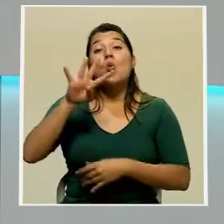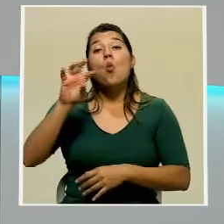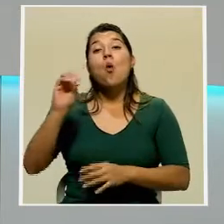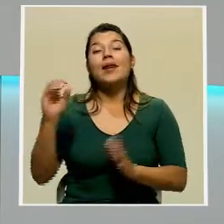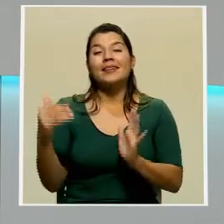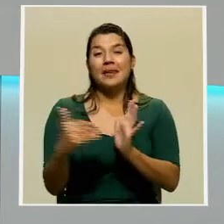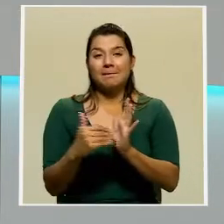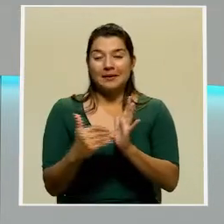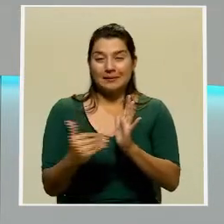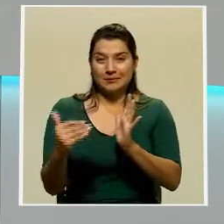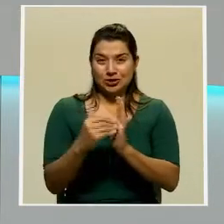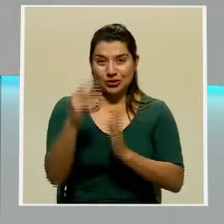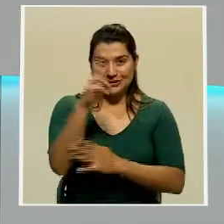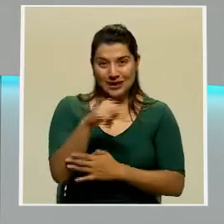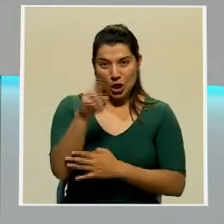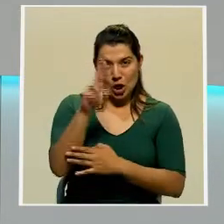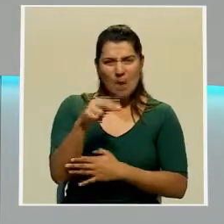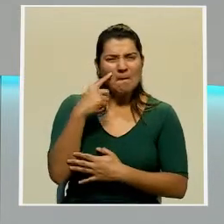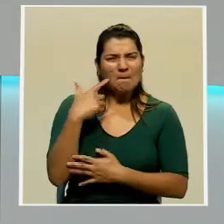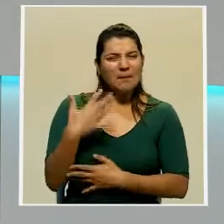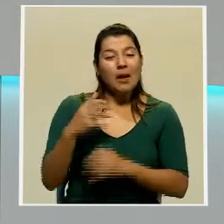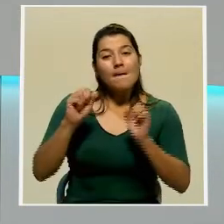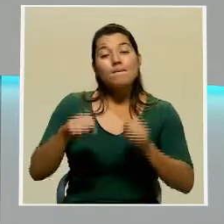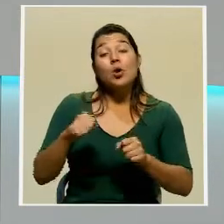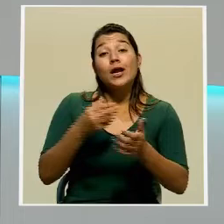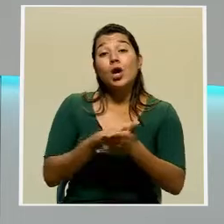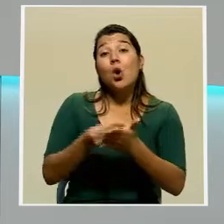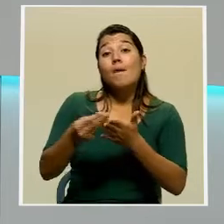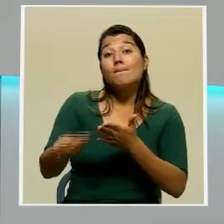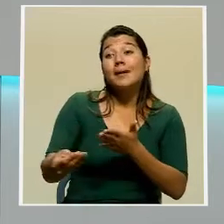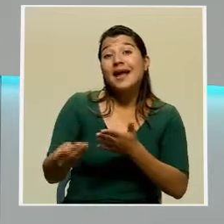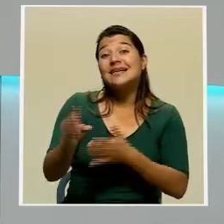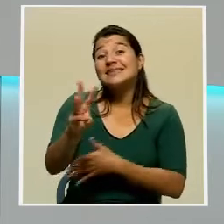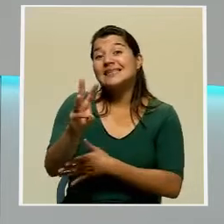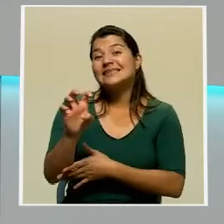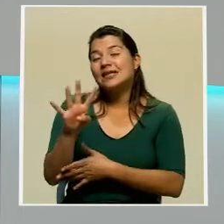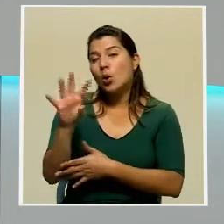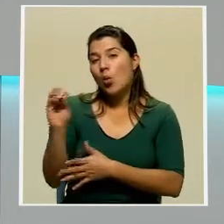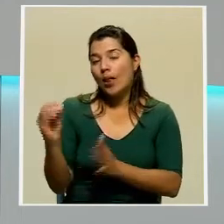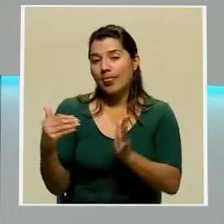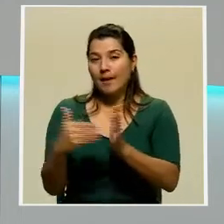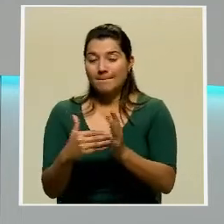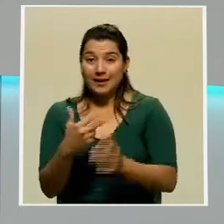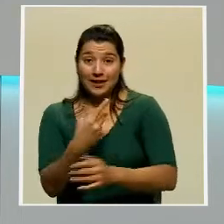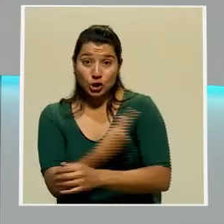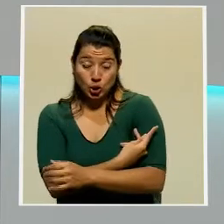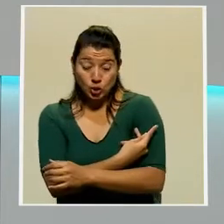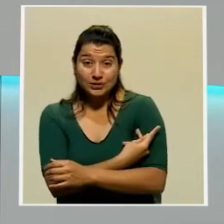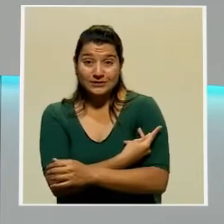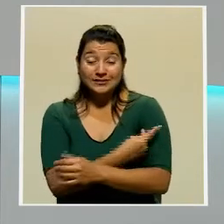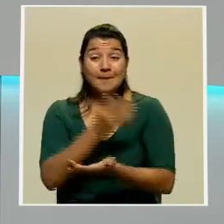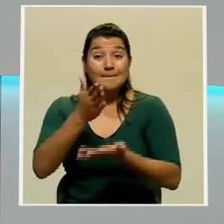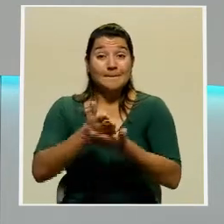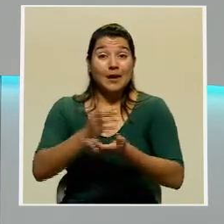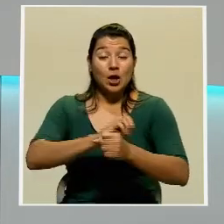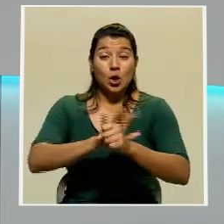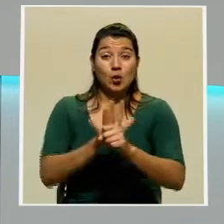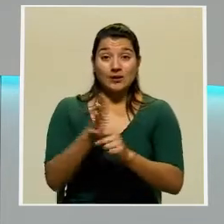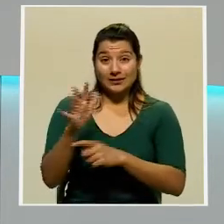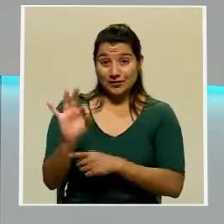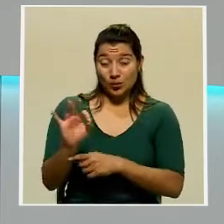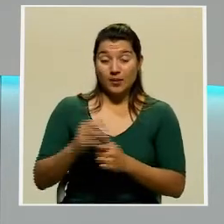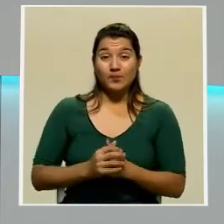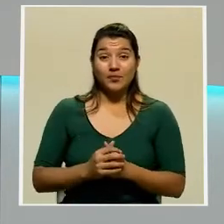40.000 millones de colones para comprar otras 640.000 dosis de vacunas contra la